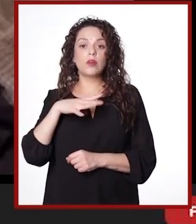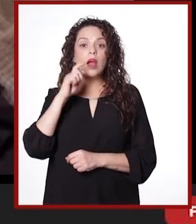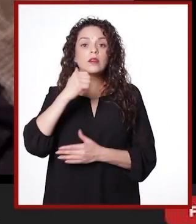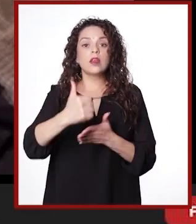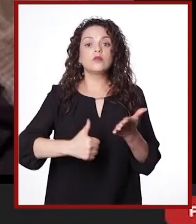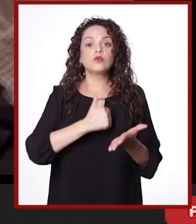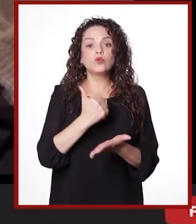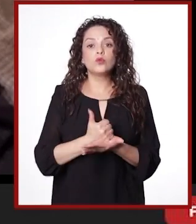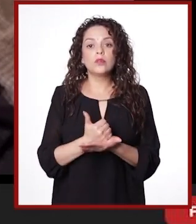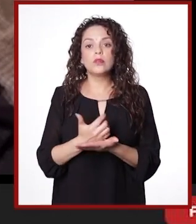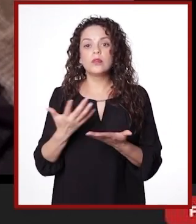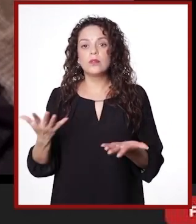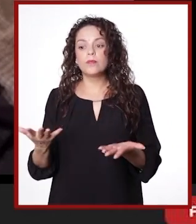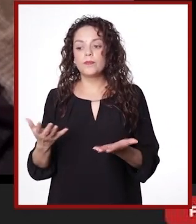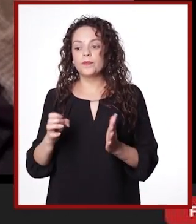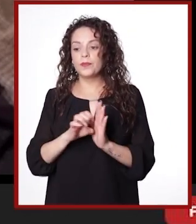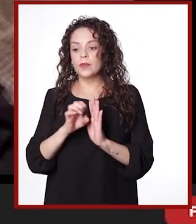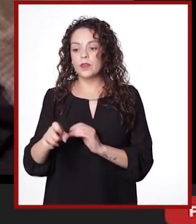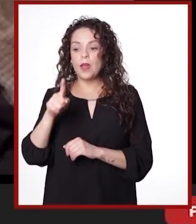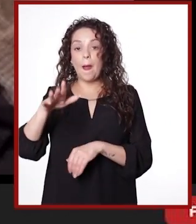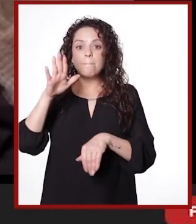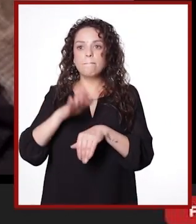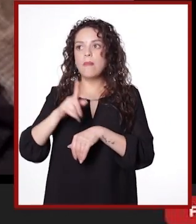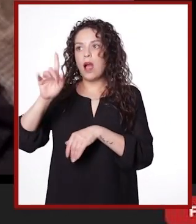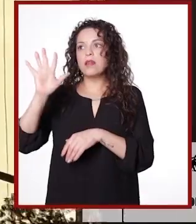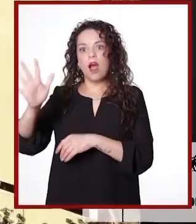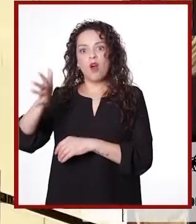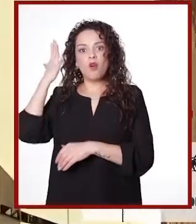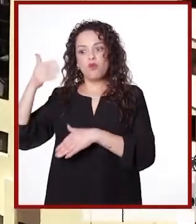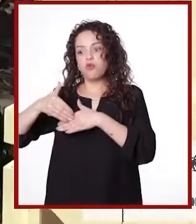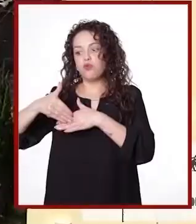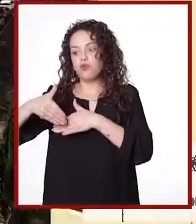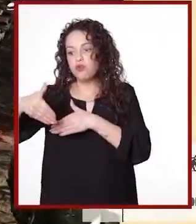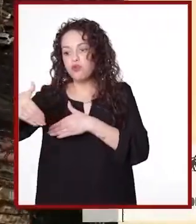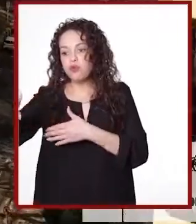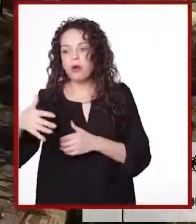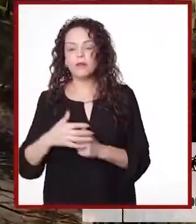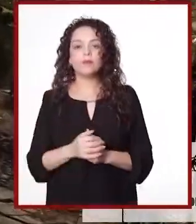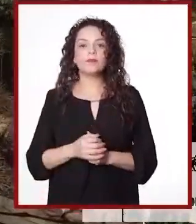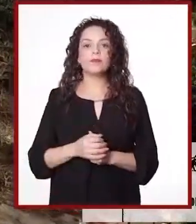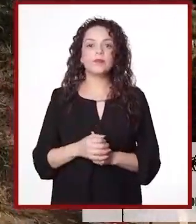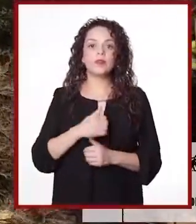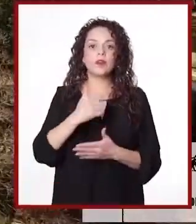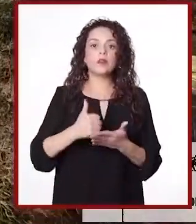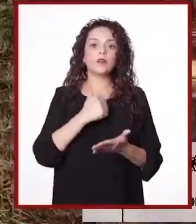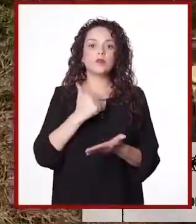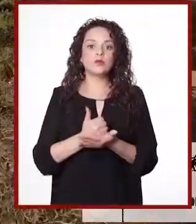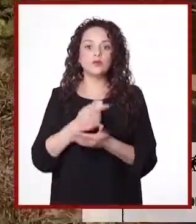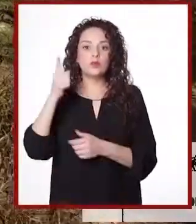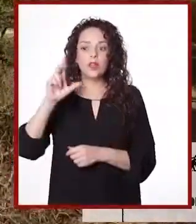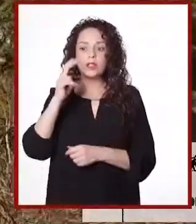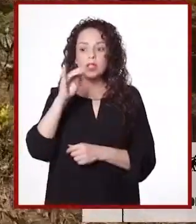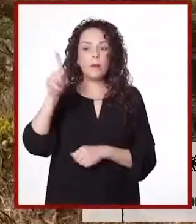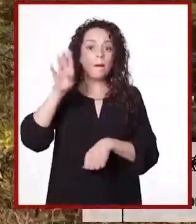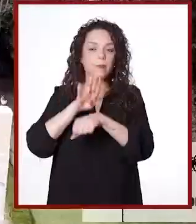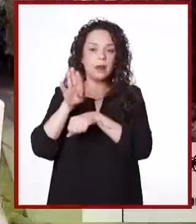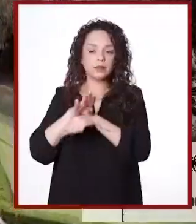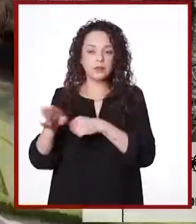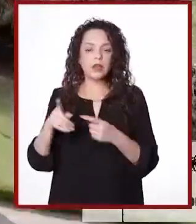que están tomando la delantera, como sería la ciudad de Curitiba, que es la más simbólica en